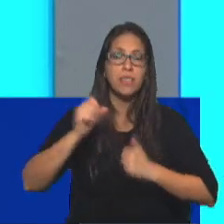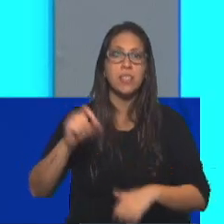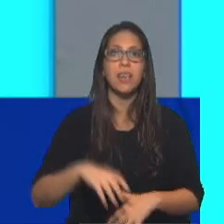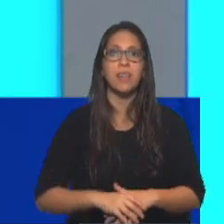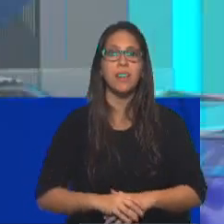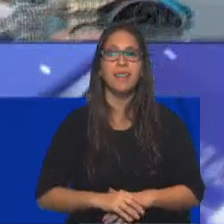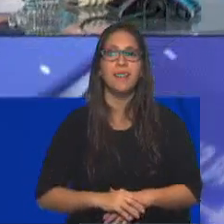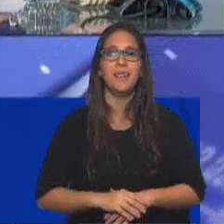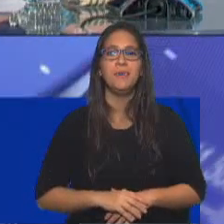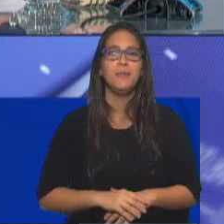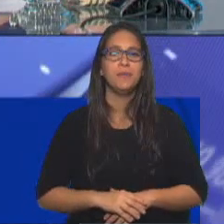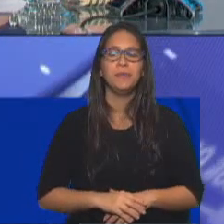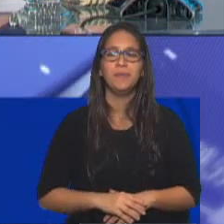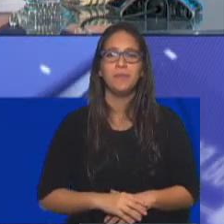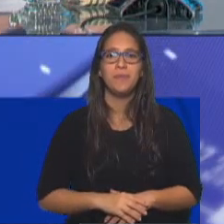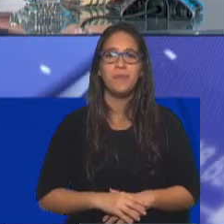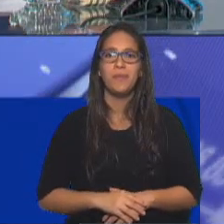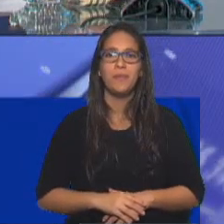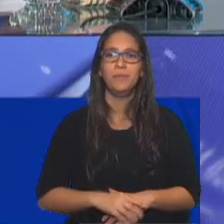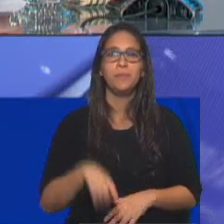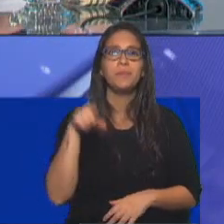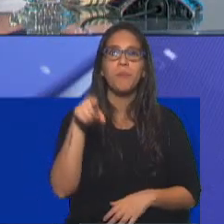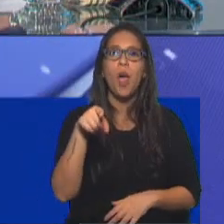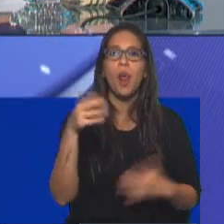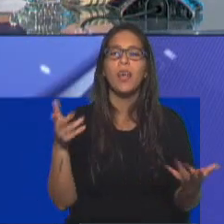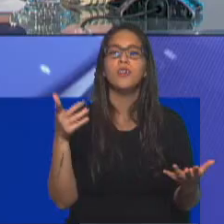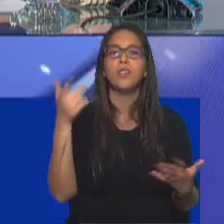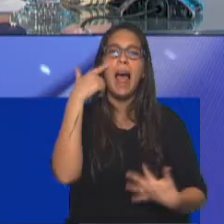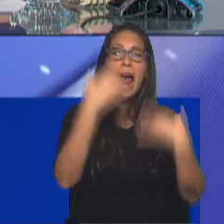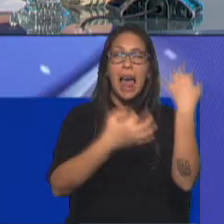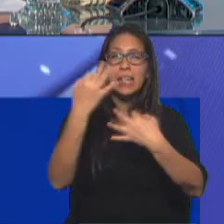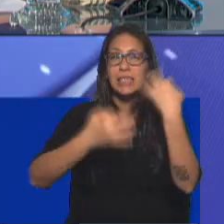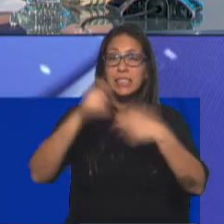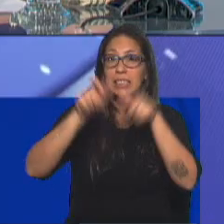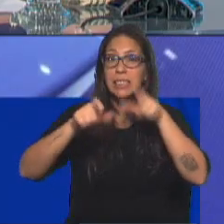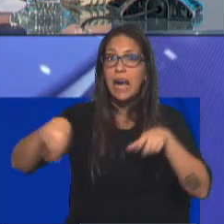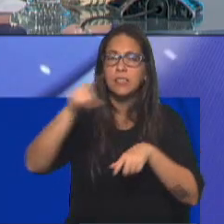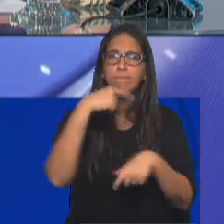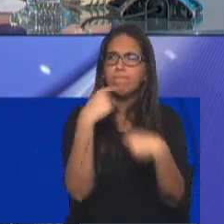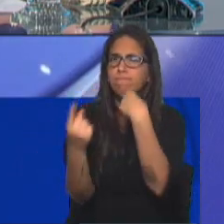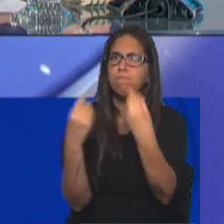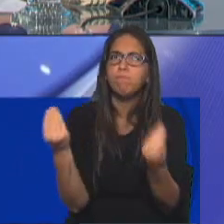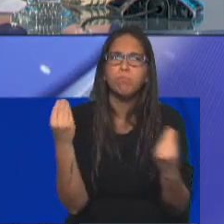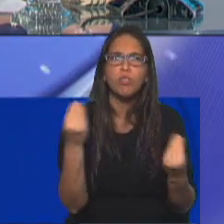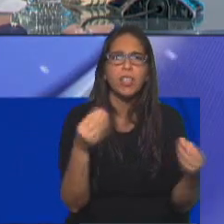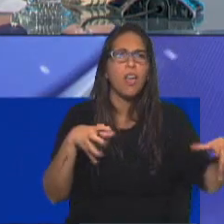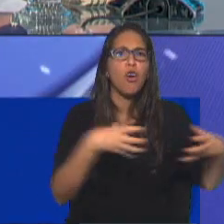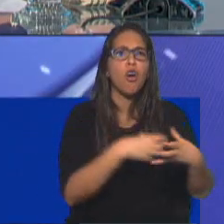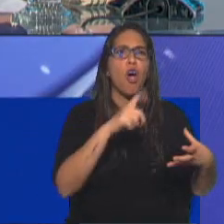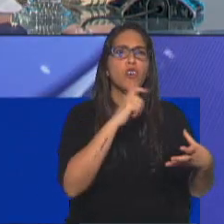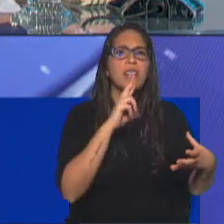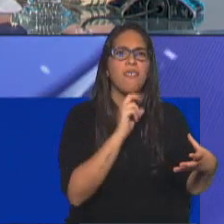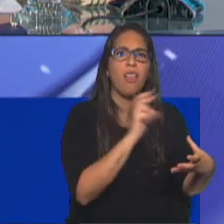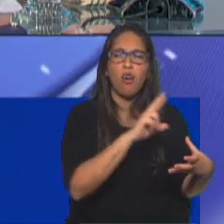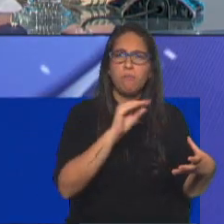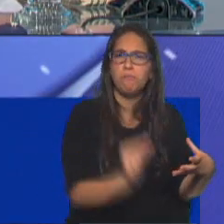con la seguridad. De hecho, bueno, preguntaba a varios analistas por qué consideran que fue tan grande la derrota de los conservadores,